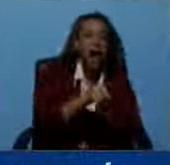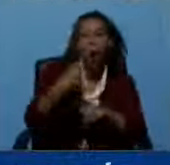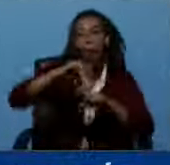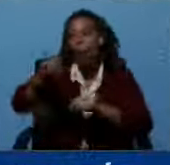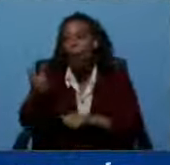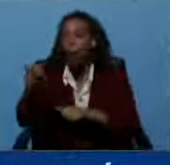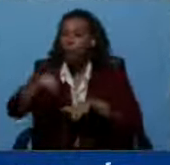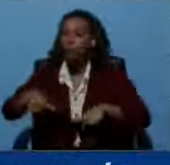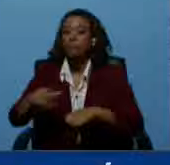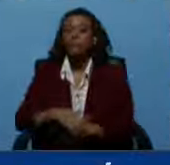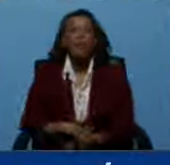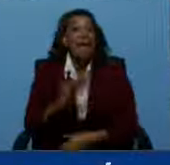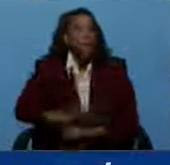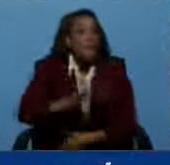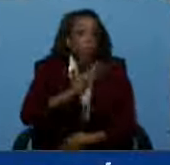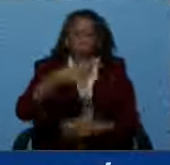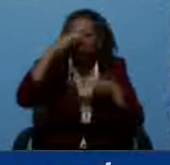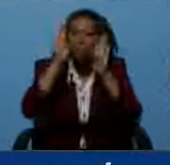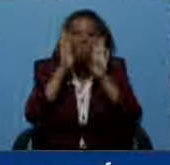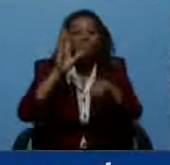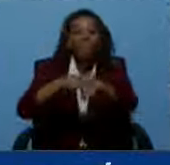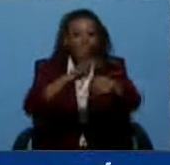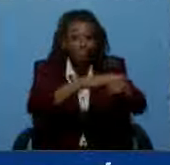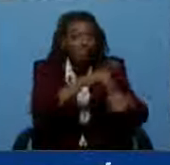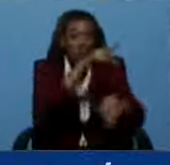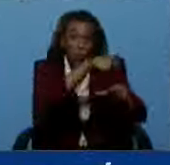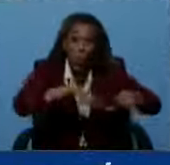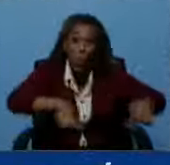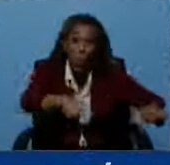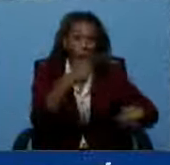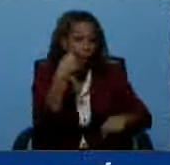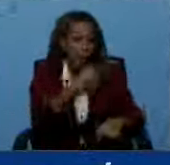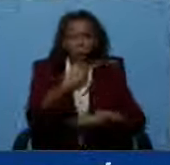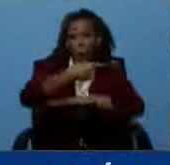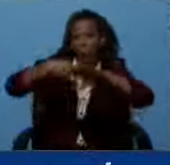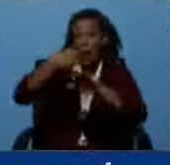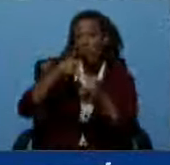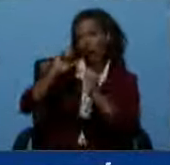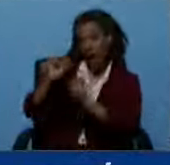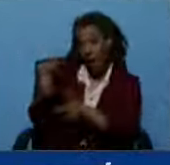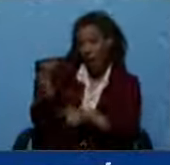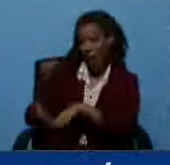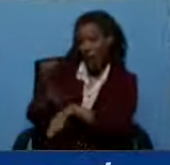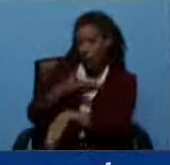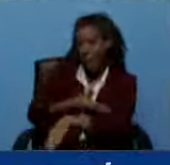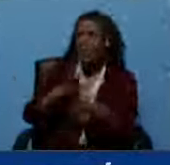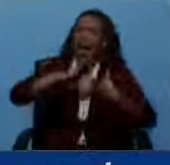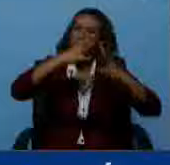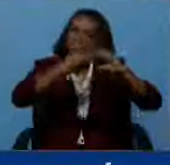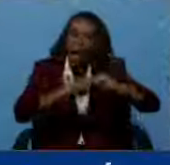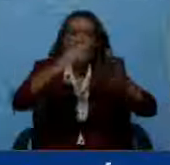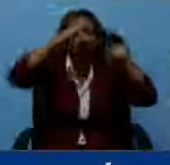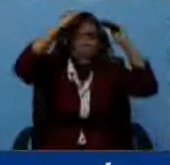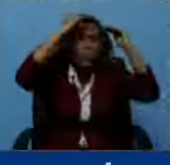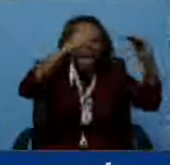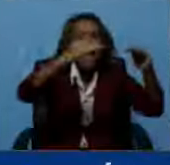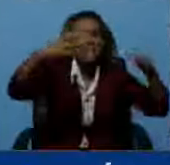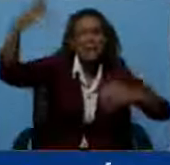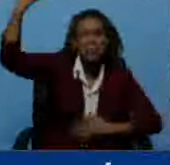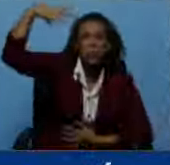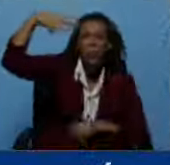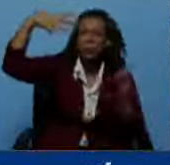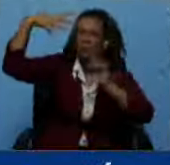área. Es importante decirles que, aparte de lo que había dicho el gobernador, de que habíamos adaptado el área con un techo para que permitiera